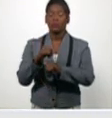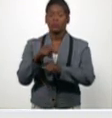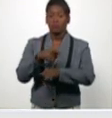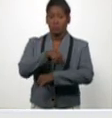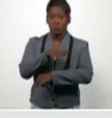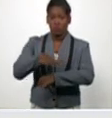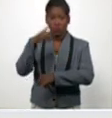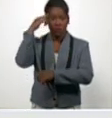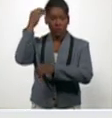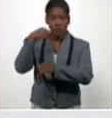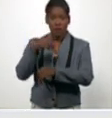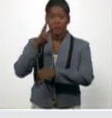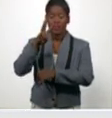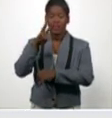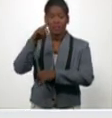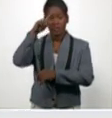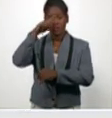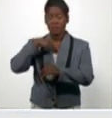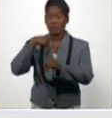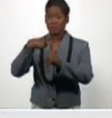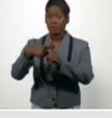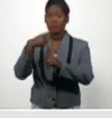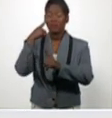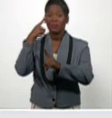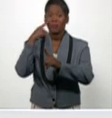3 de septiembre, con